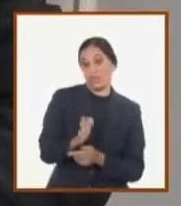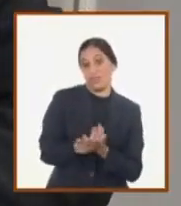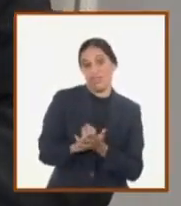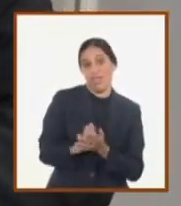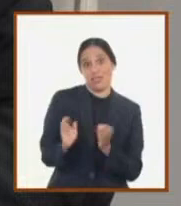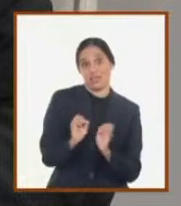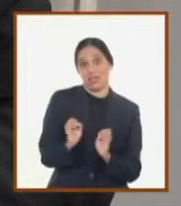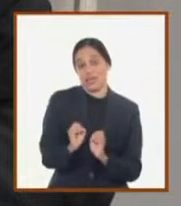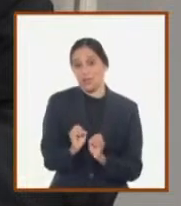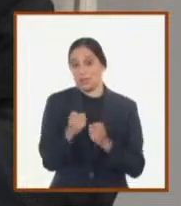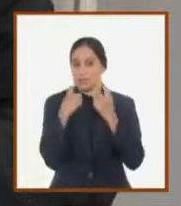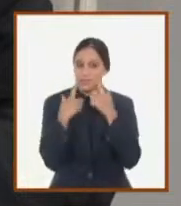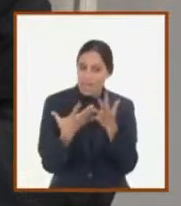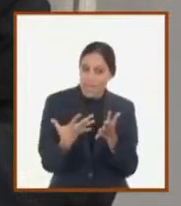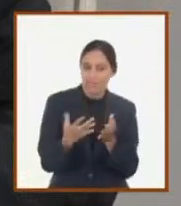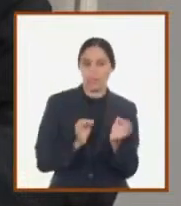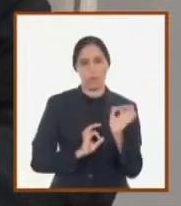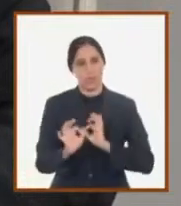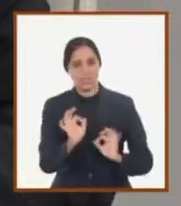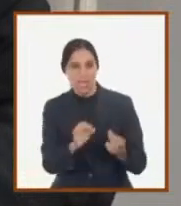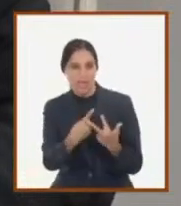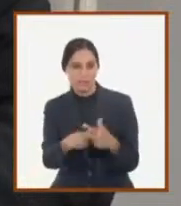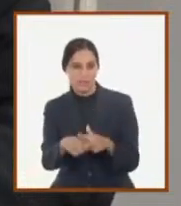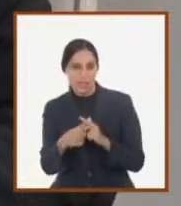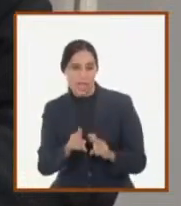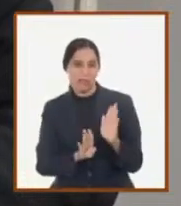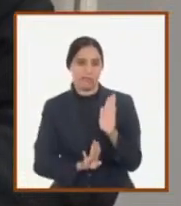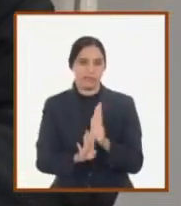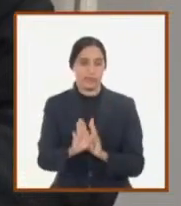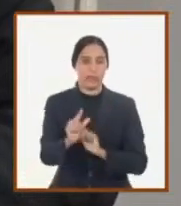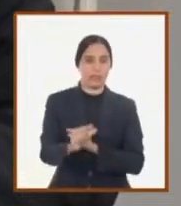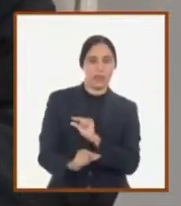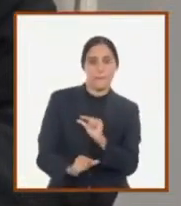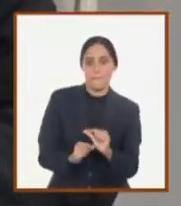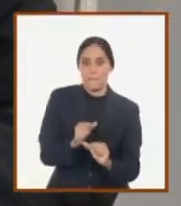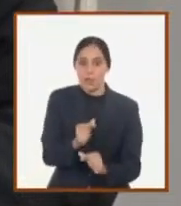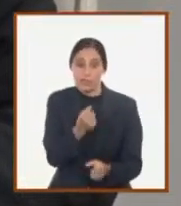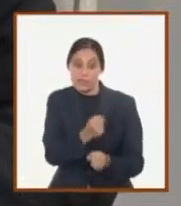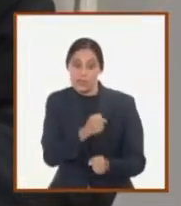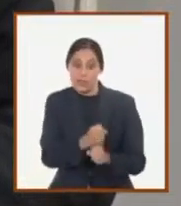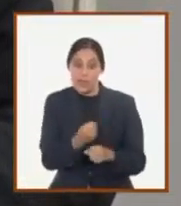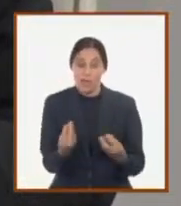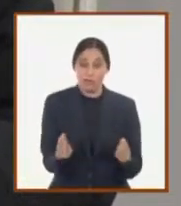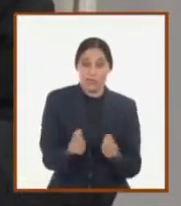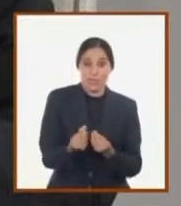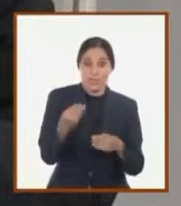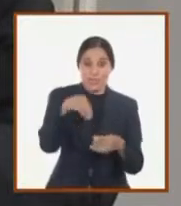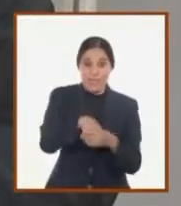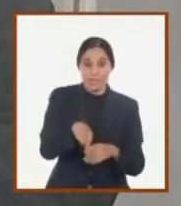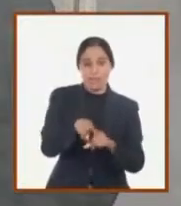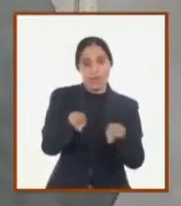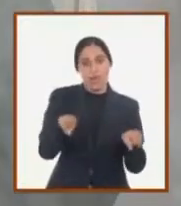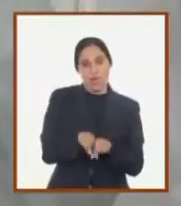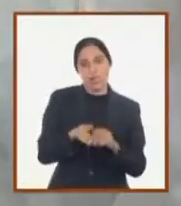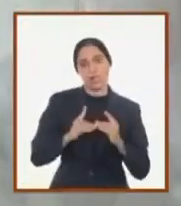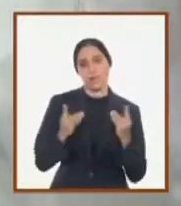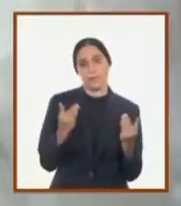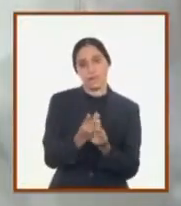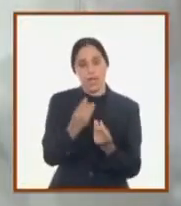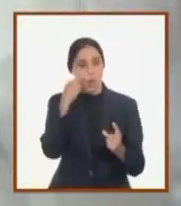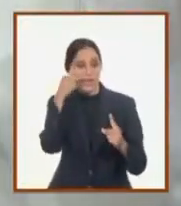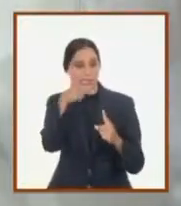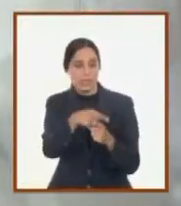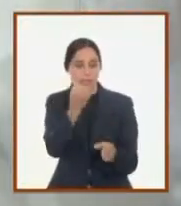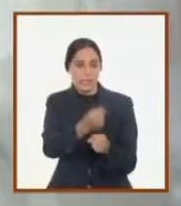hay cosas que hay que superar que hay que mejorar en el en el trabajo de la oficina y esa tarea del colectivo que hoy nos